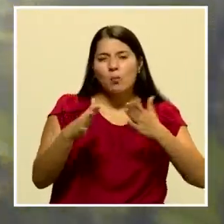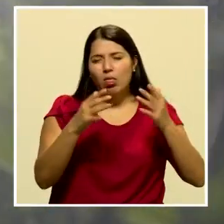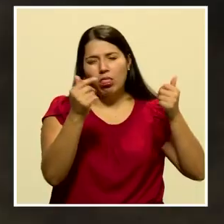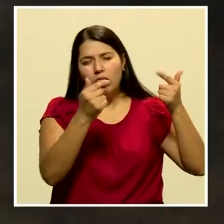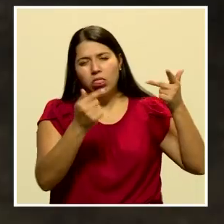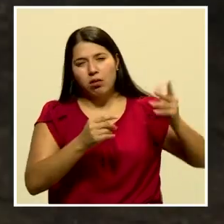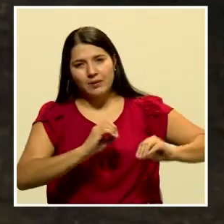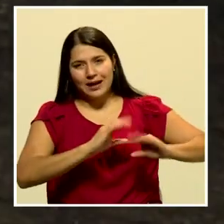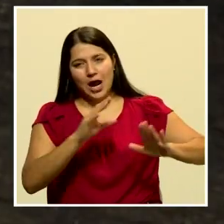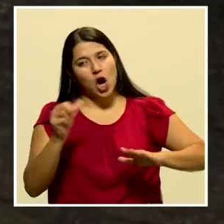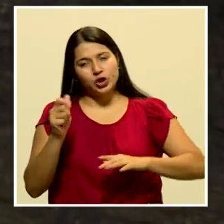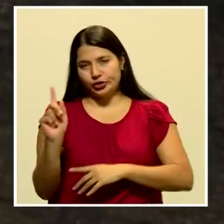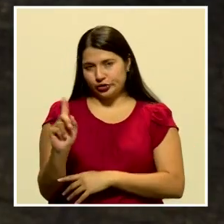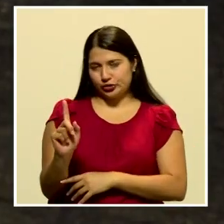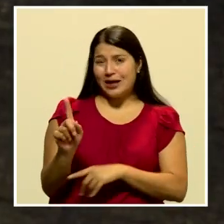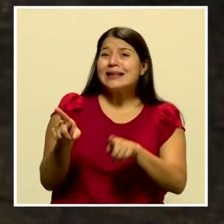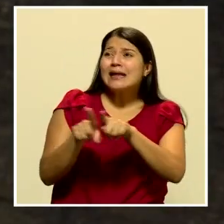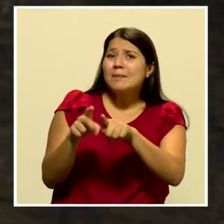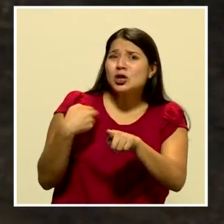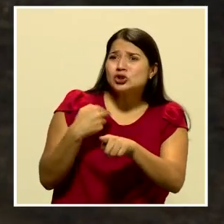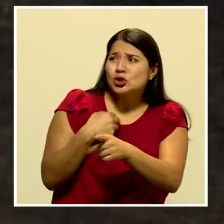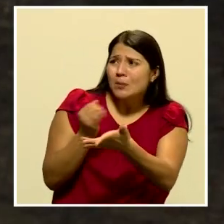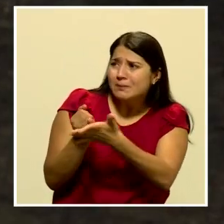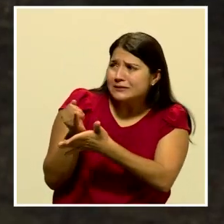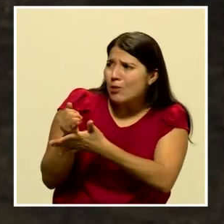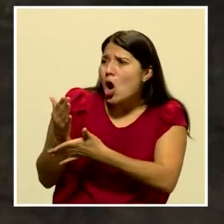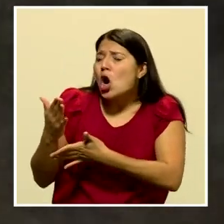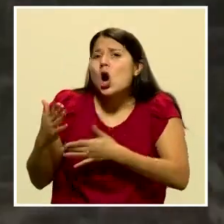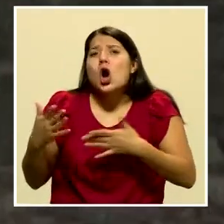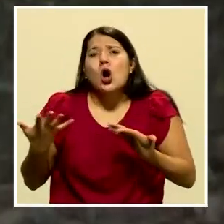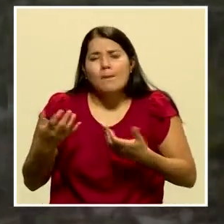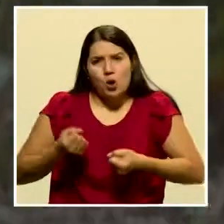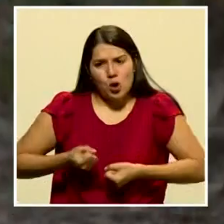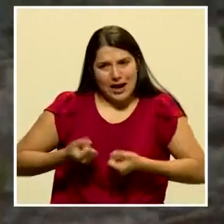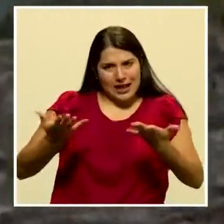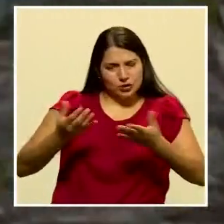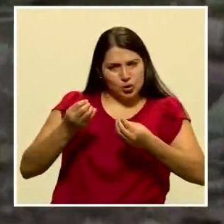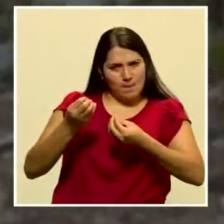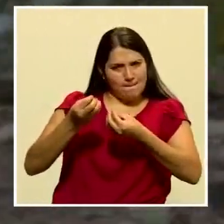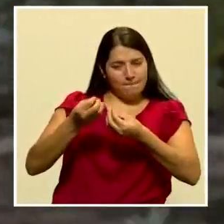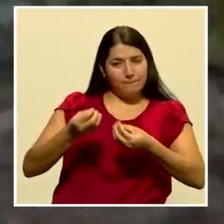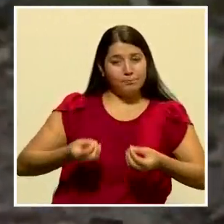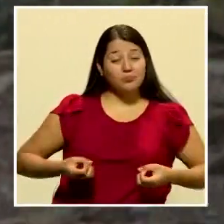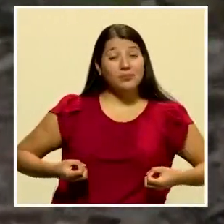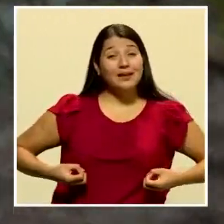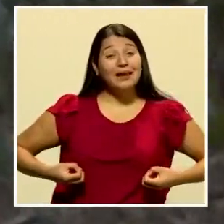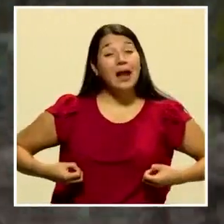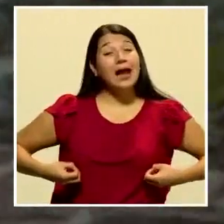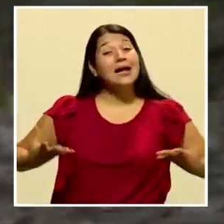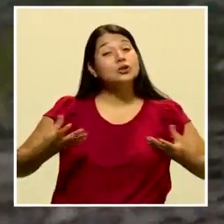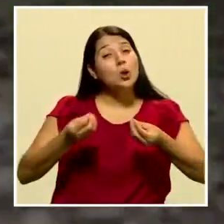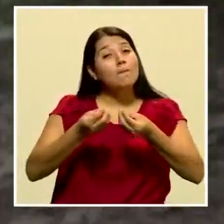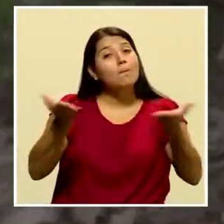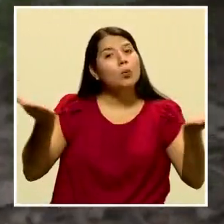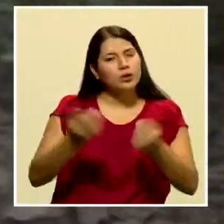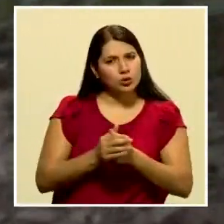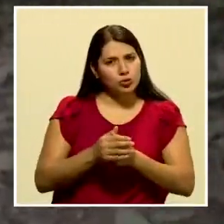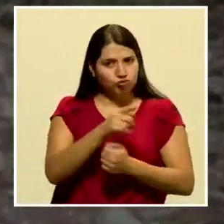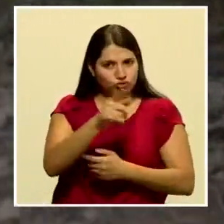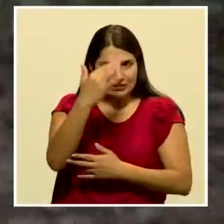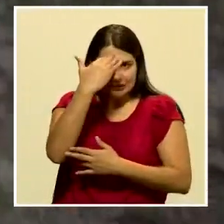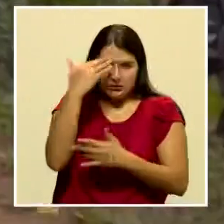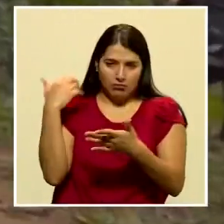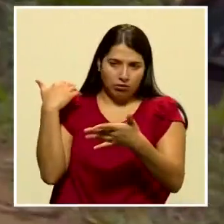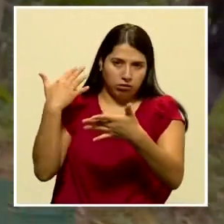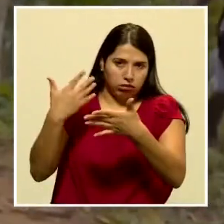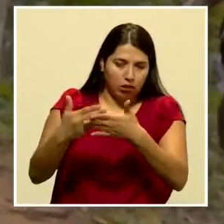También estamos investigando cómo es el gasto público, porque todos sabemos que en esta época todos los gobiernos han hecho un esfuerzo enorme por